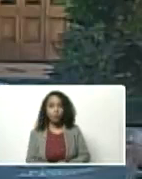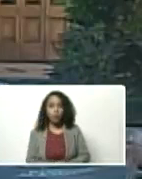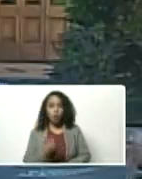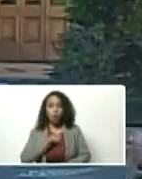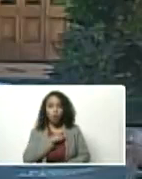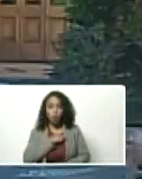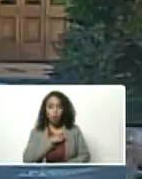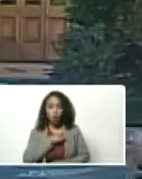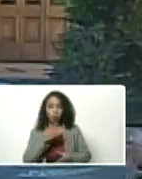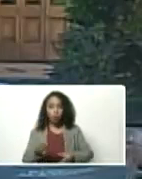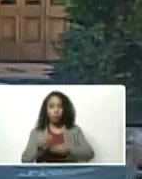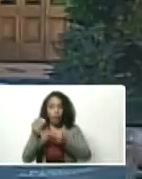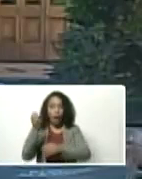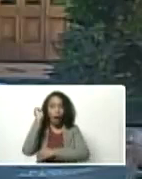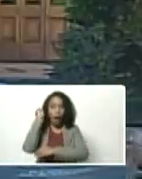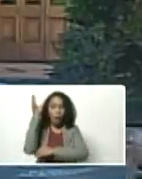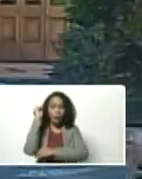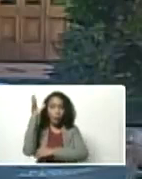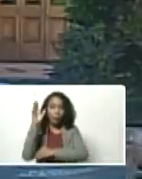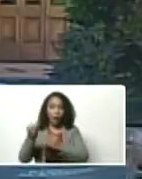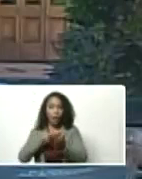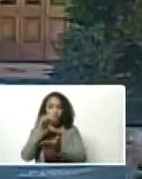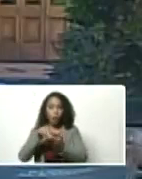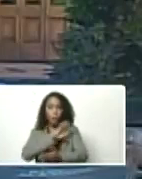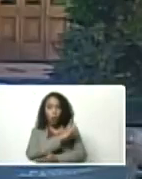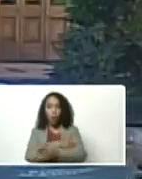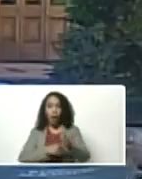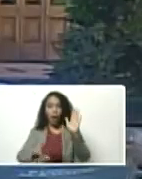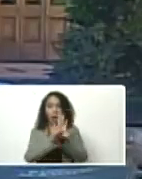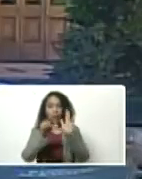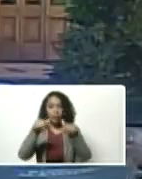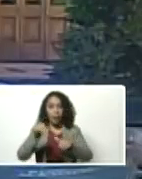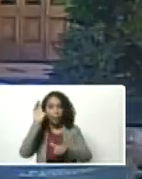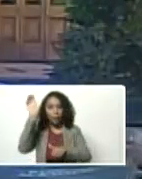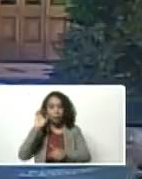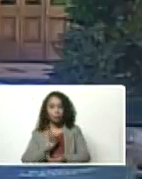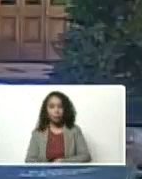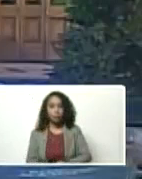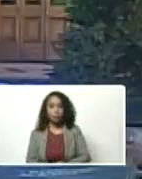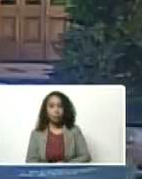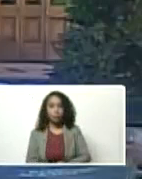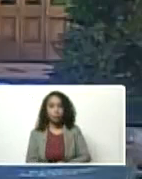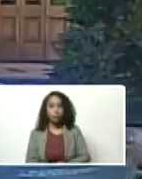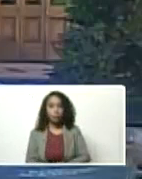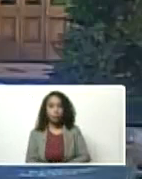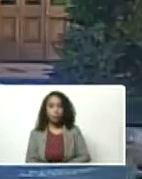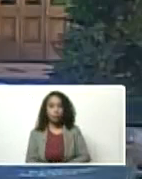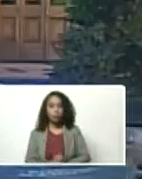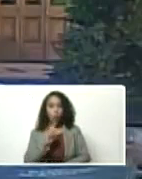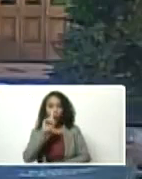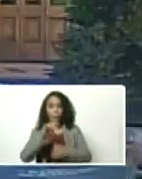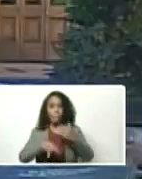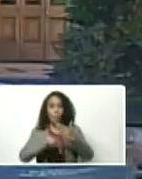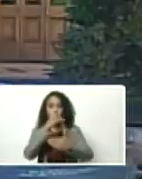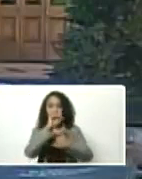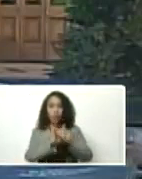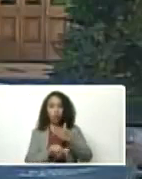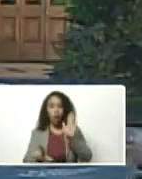entregaremos a la Asamblea Nacional, al Poder Legislativo del país, un proyecto de